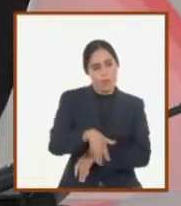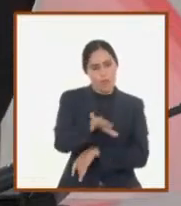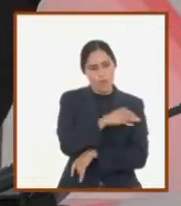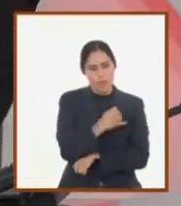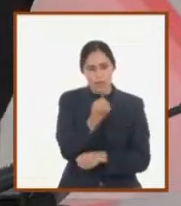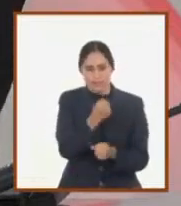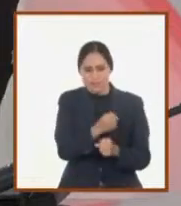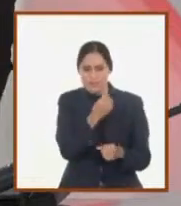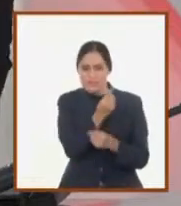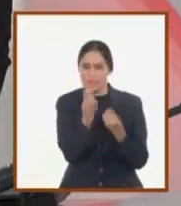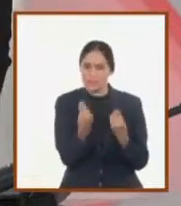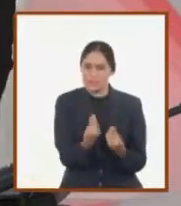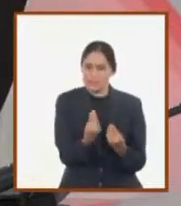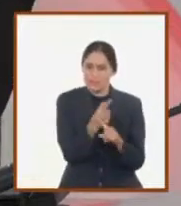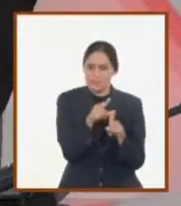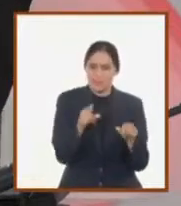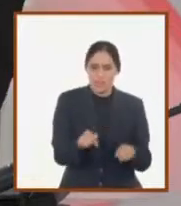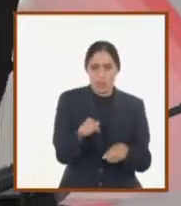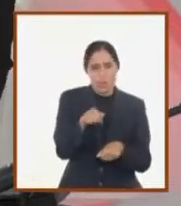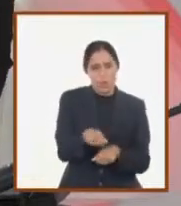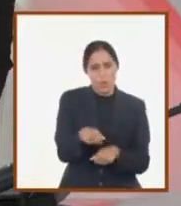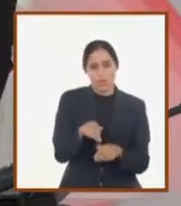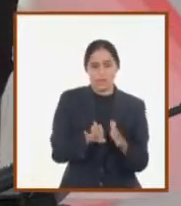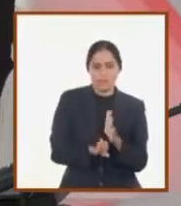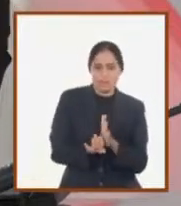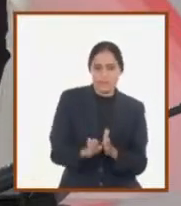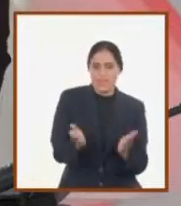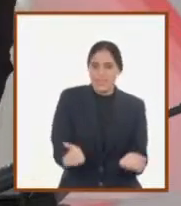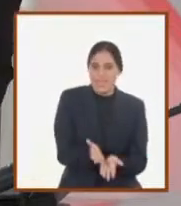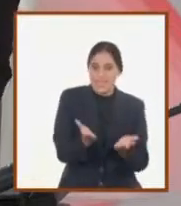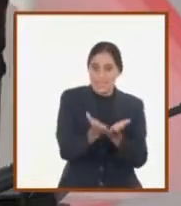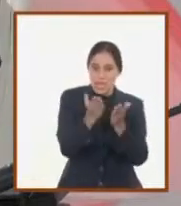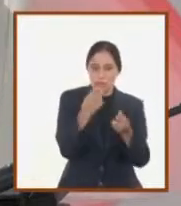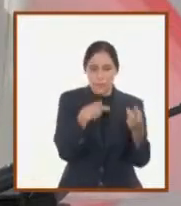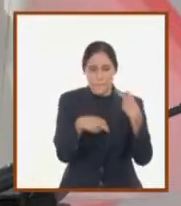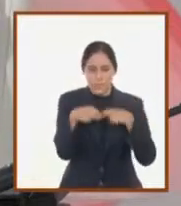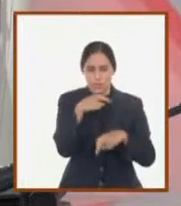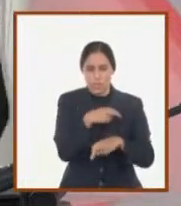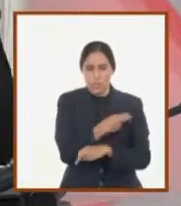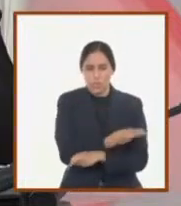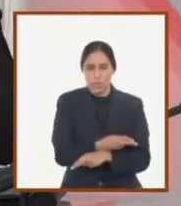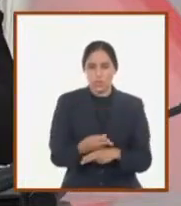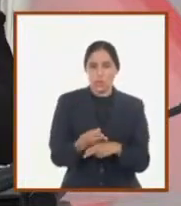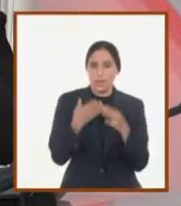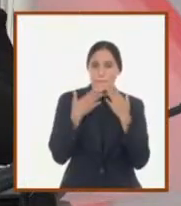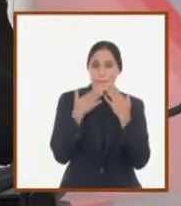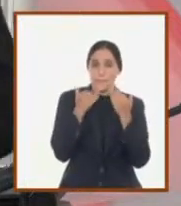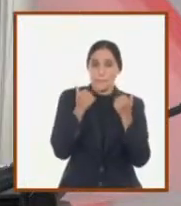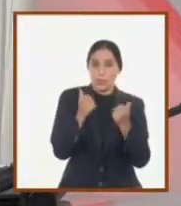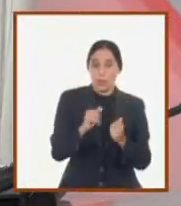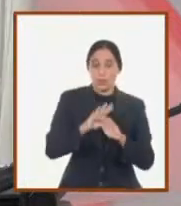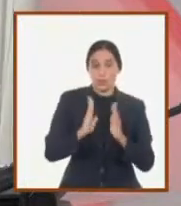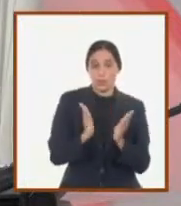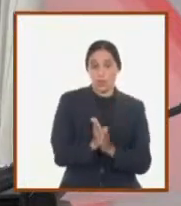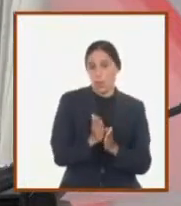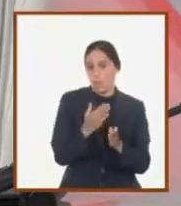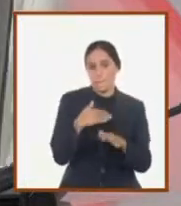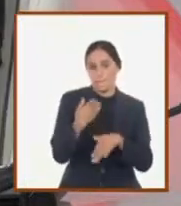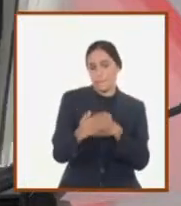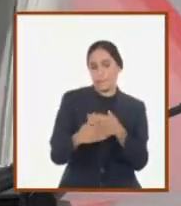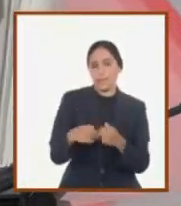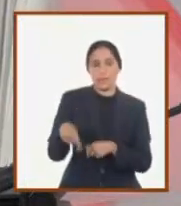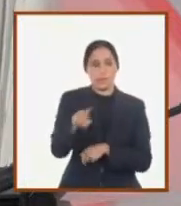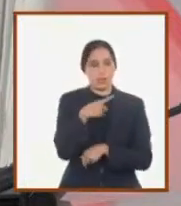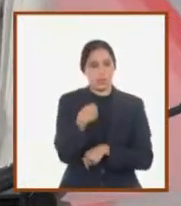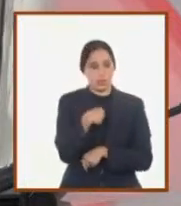investigación Cuáles son las líneas que hoy ustedes están desarrollando en esa investigación histórica para seguir desentrañando hechos y para seguirlos dando a conocer a